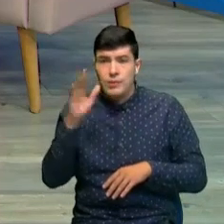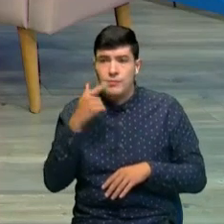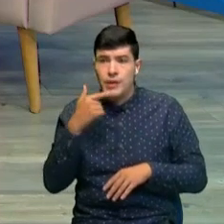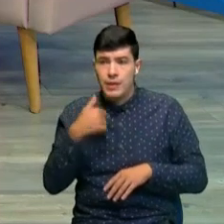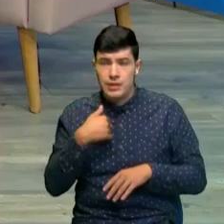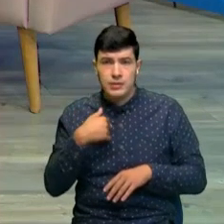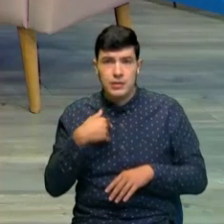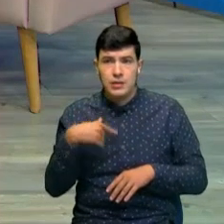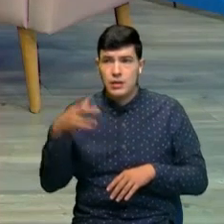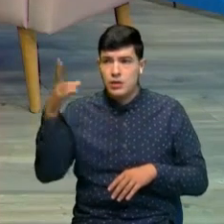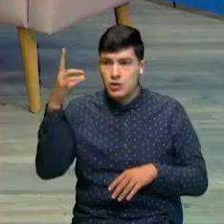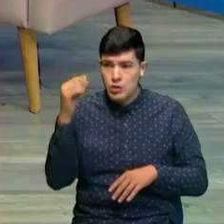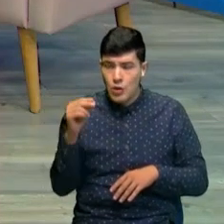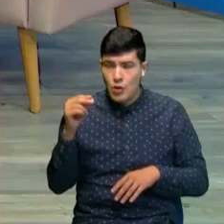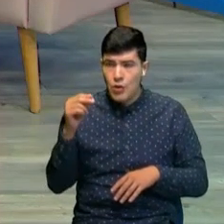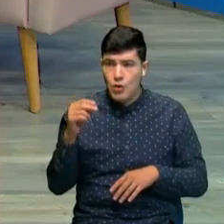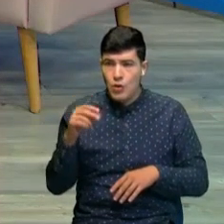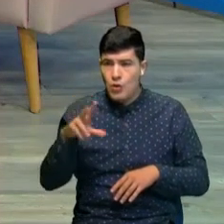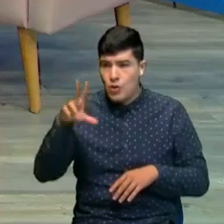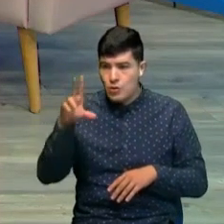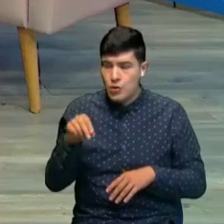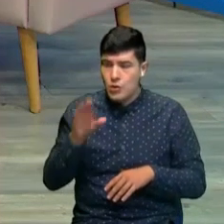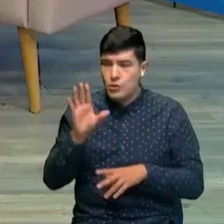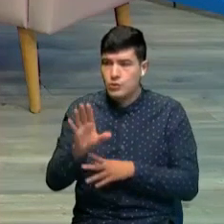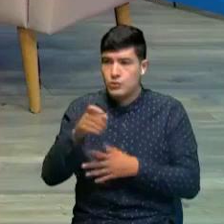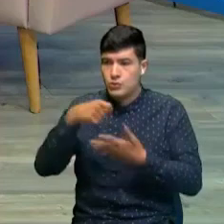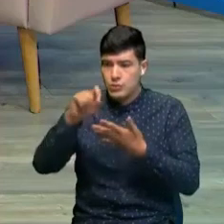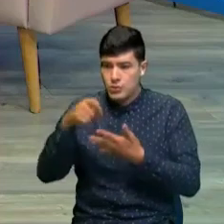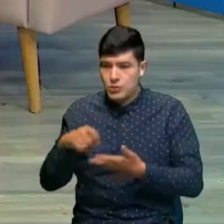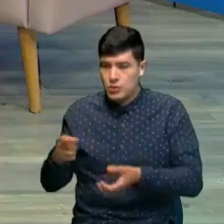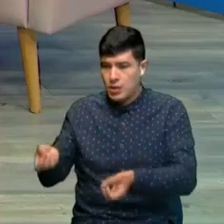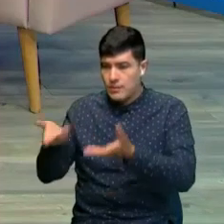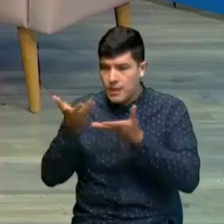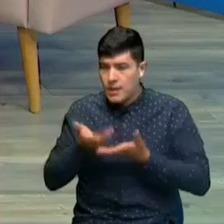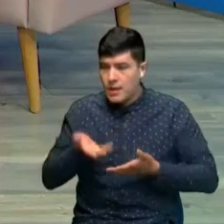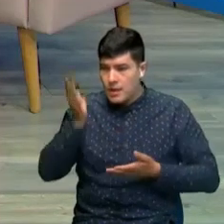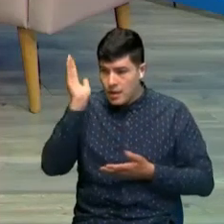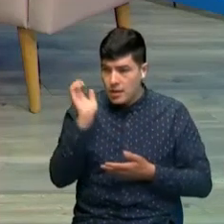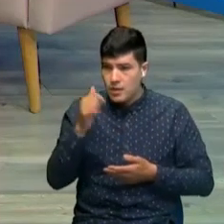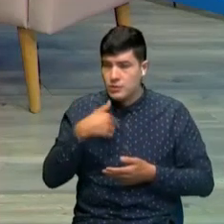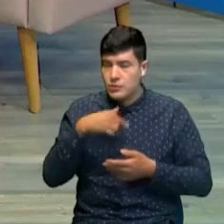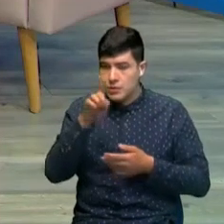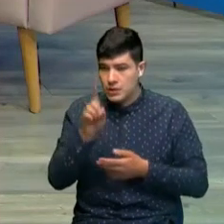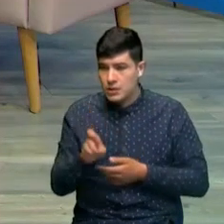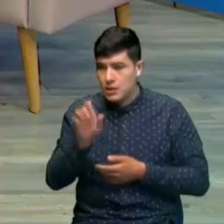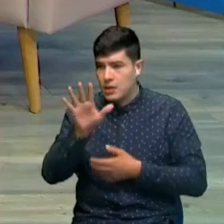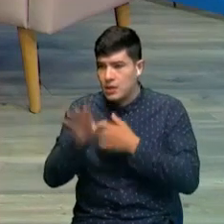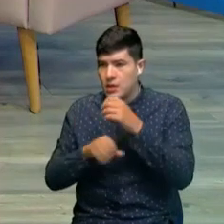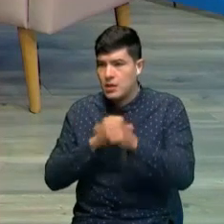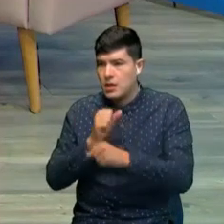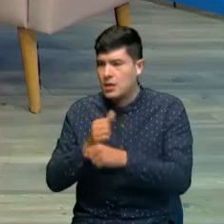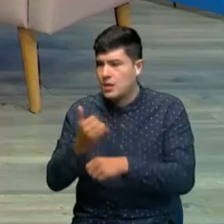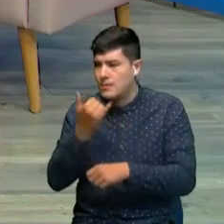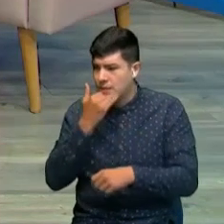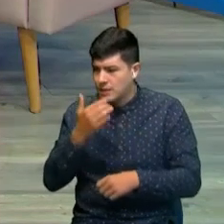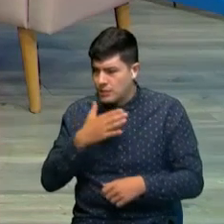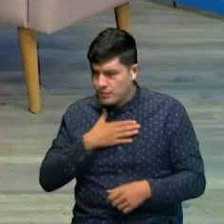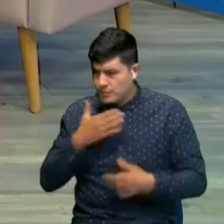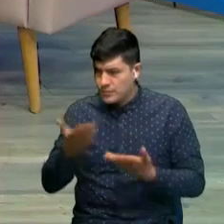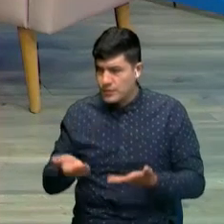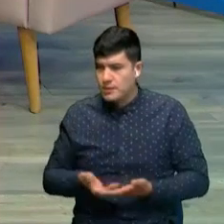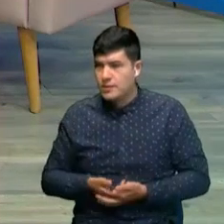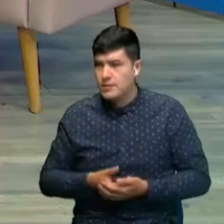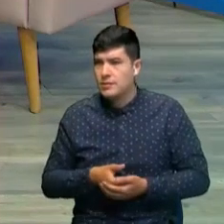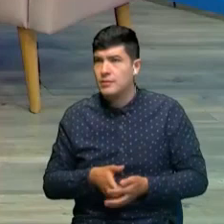tengo esa calificación que me está dando la pensión, tengo 65 años, ¿qué pasaría conmigo?